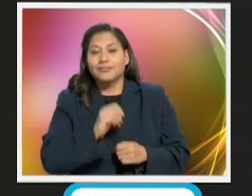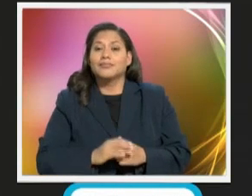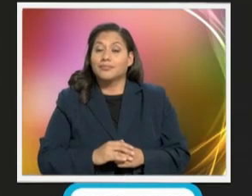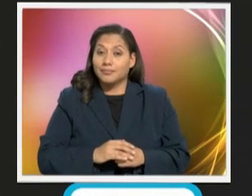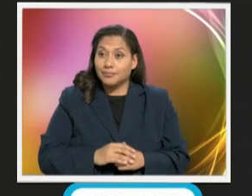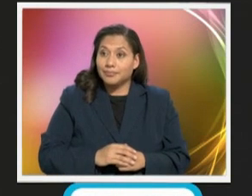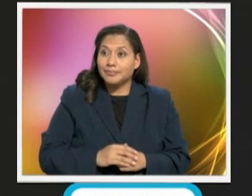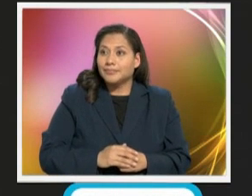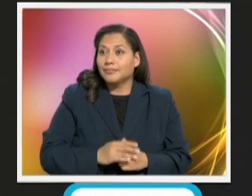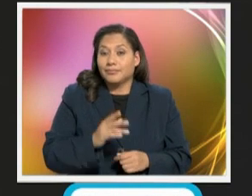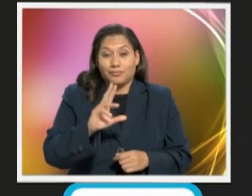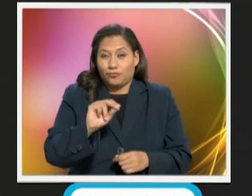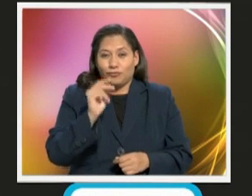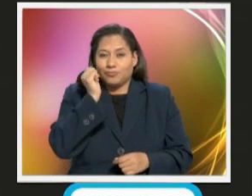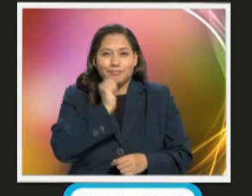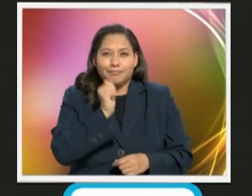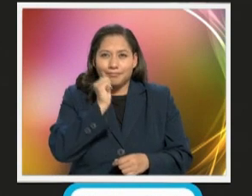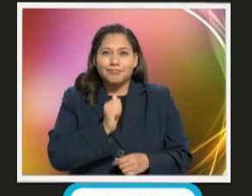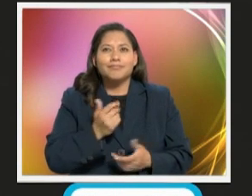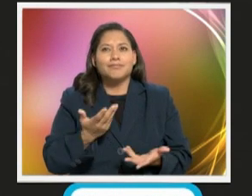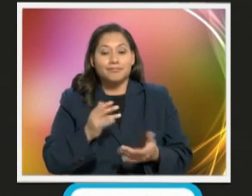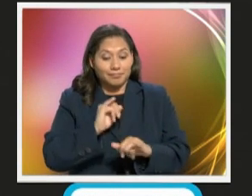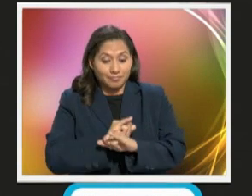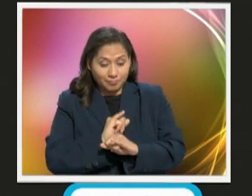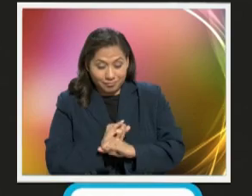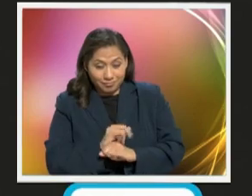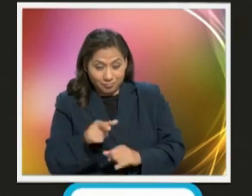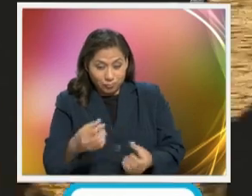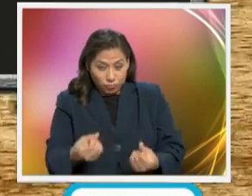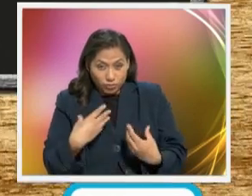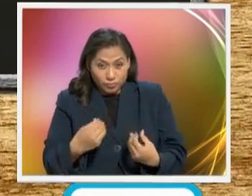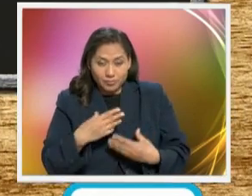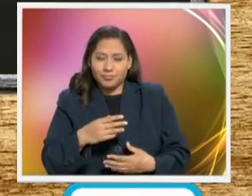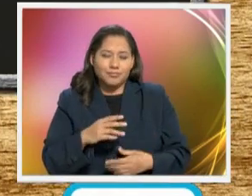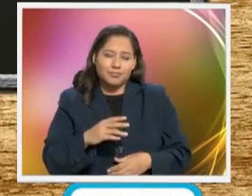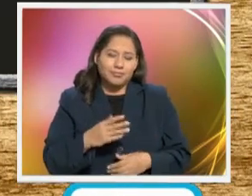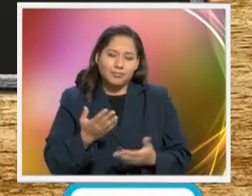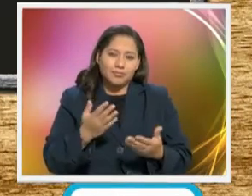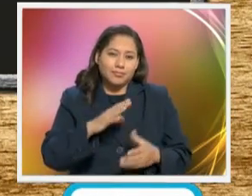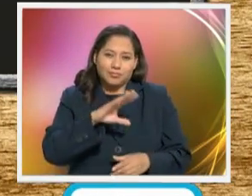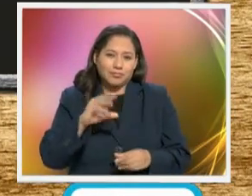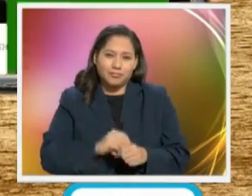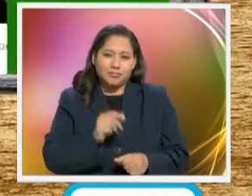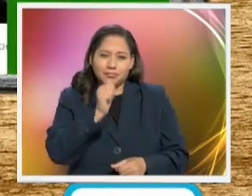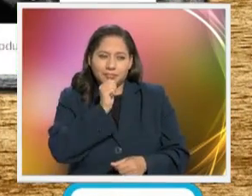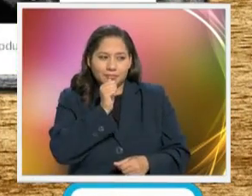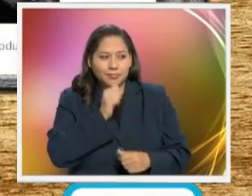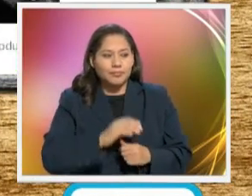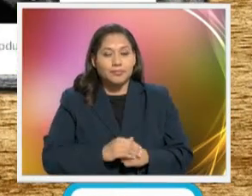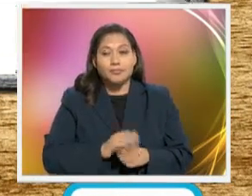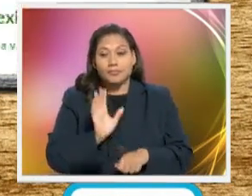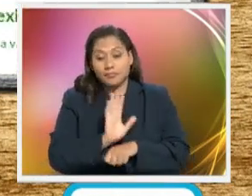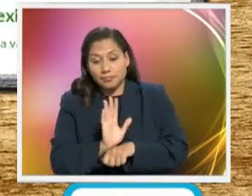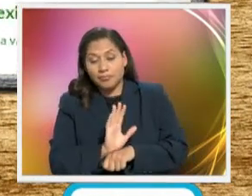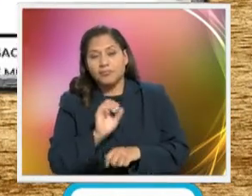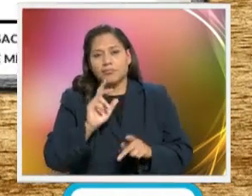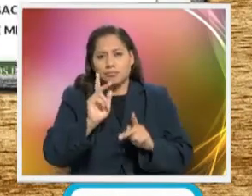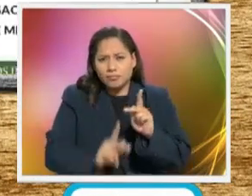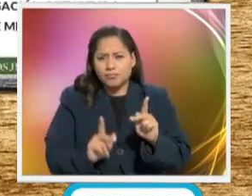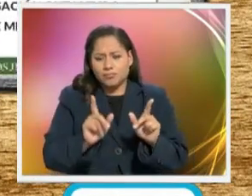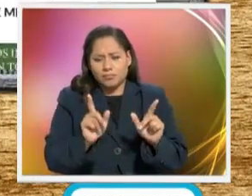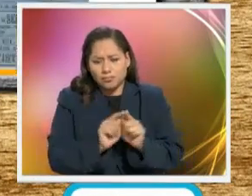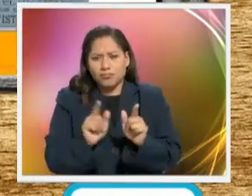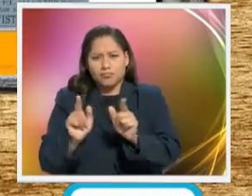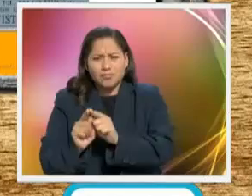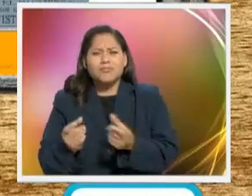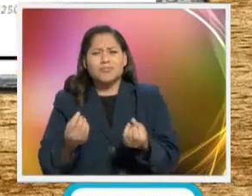más, no siempre el internet nos va ¿No? a dar. Exactamente. Historia. ¿Películas o cortos o cómo le llamaban? ¿De